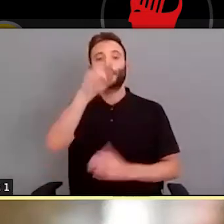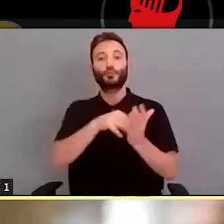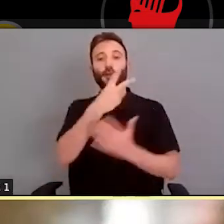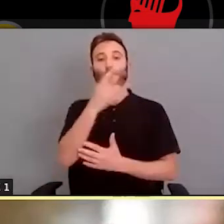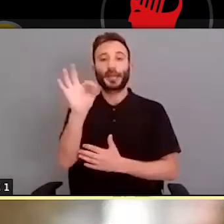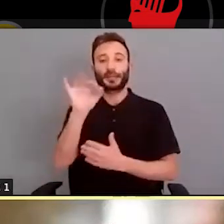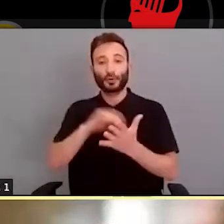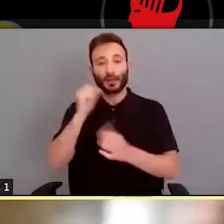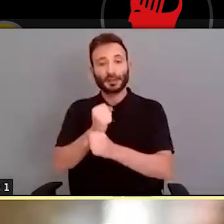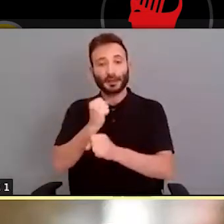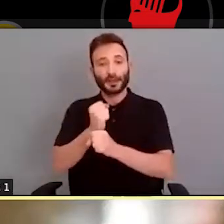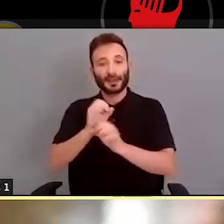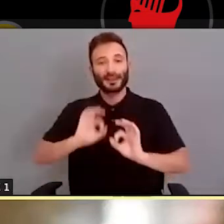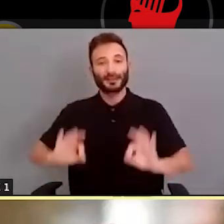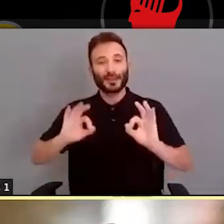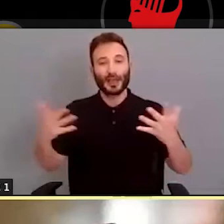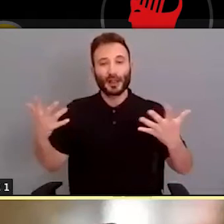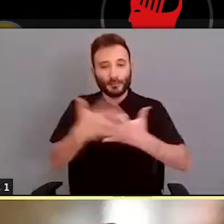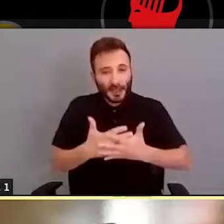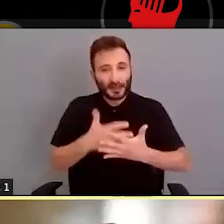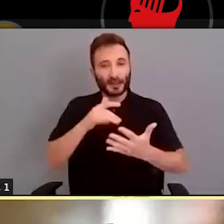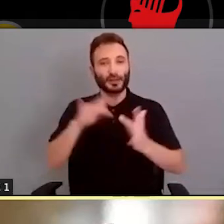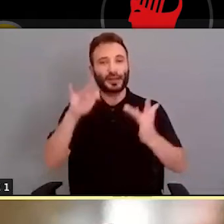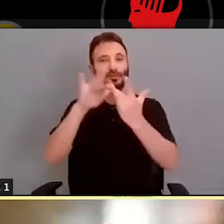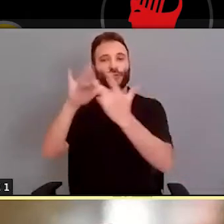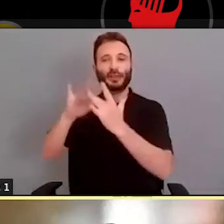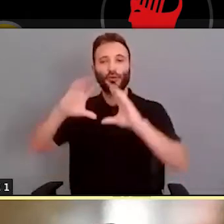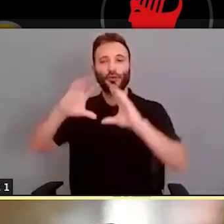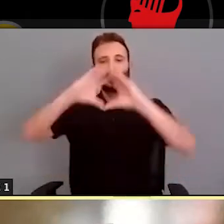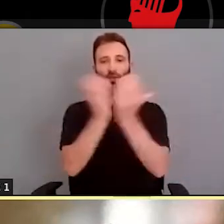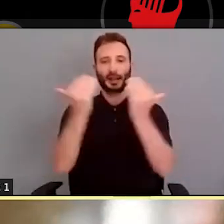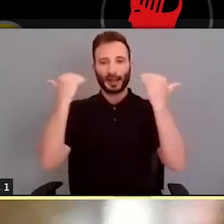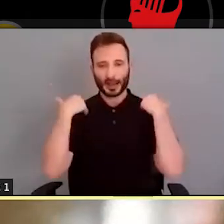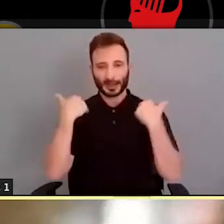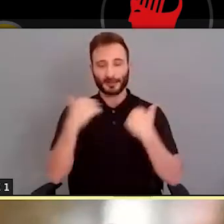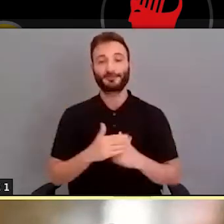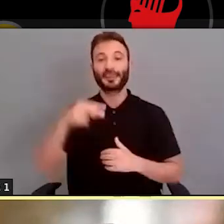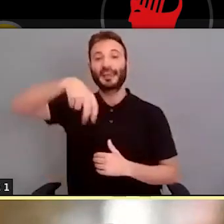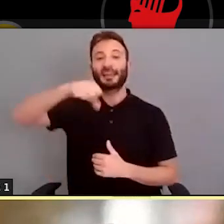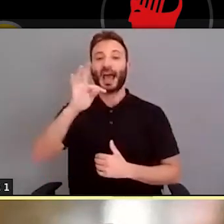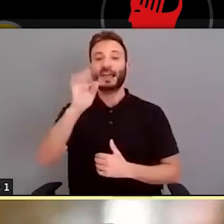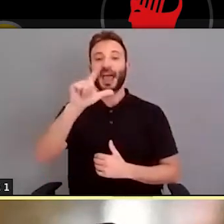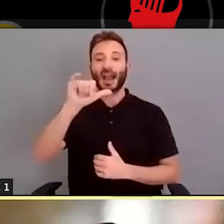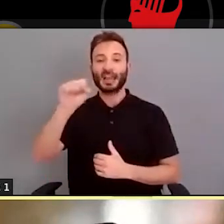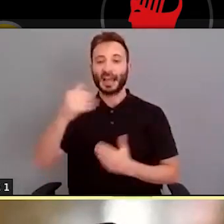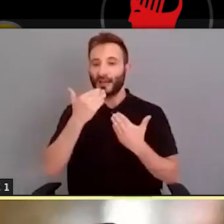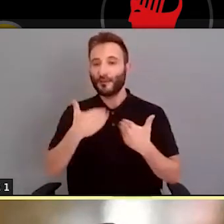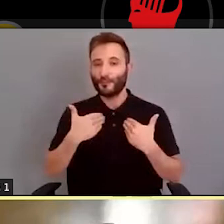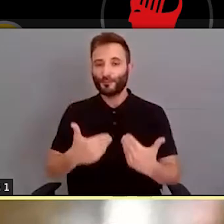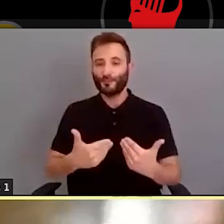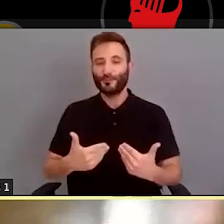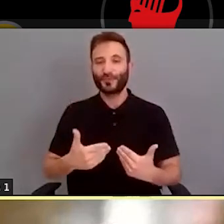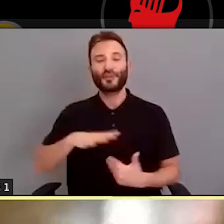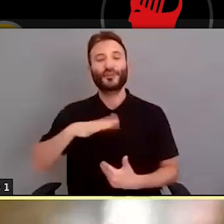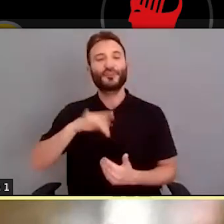nuevas responsabilidades en el área de Relaciones Internacionales de UNE. Natalia, por favor, cuéntanos en qué consiste la norma